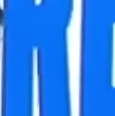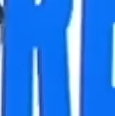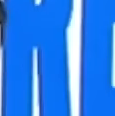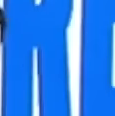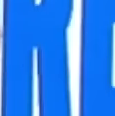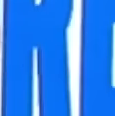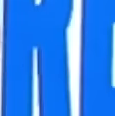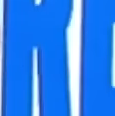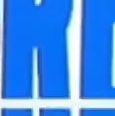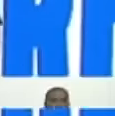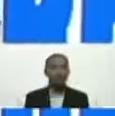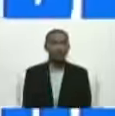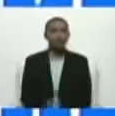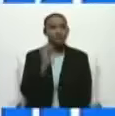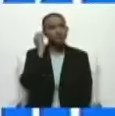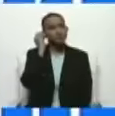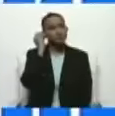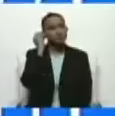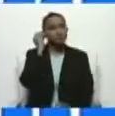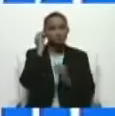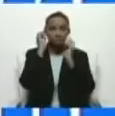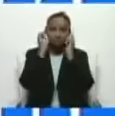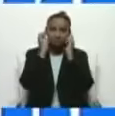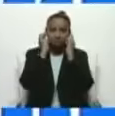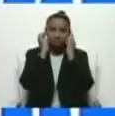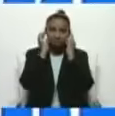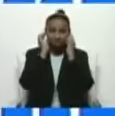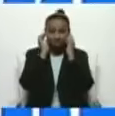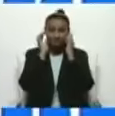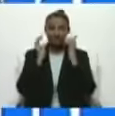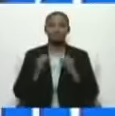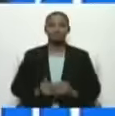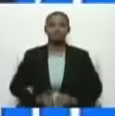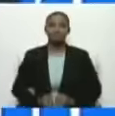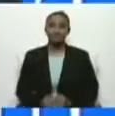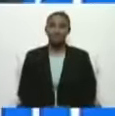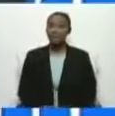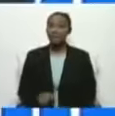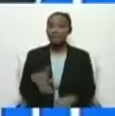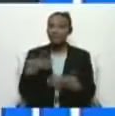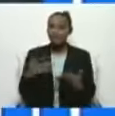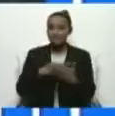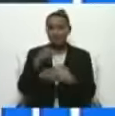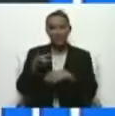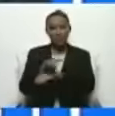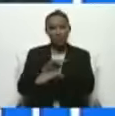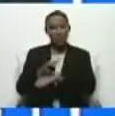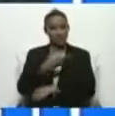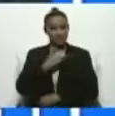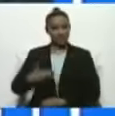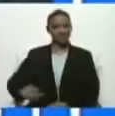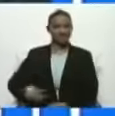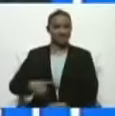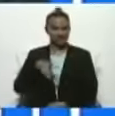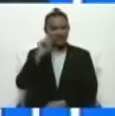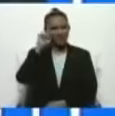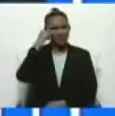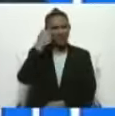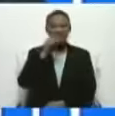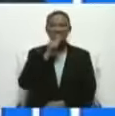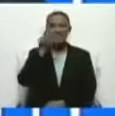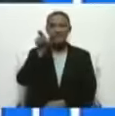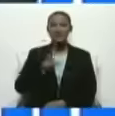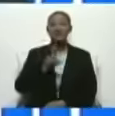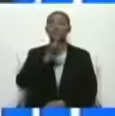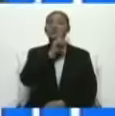Ricardo Hausmann, que además es el autor del plan de gobierno de Narnia. El plan de gobierno del presidente de Narnia, ¿se acuerdan de él? Se llamaba